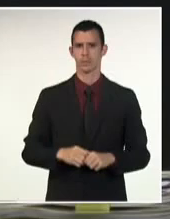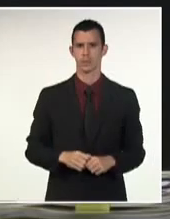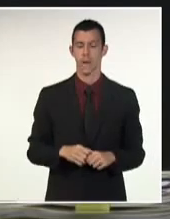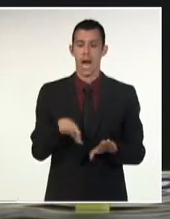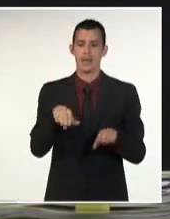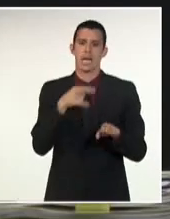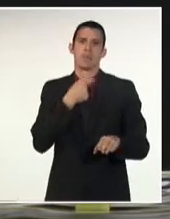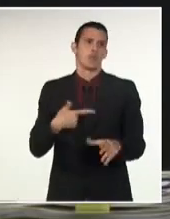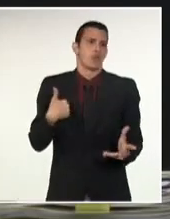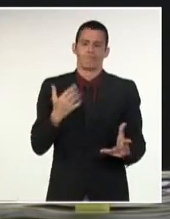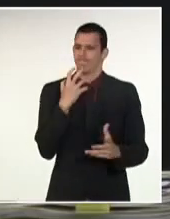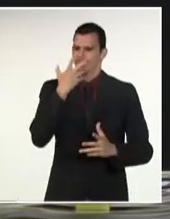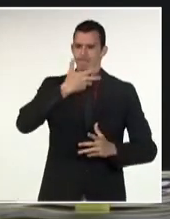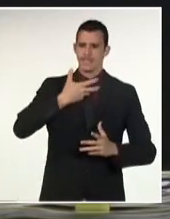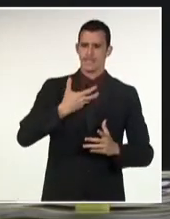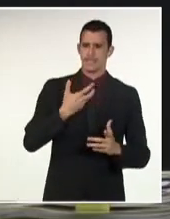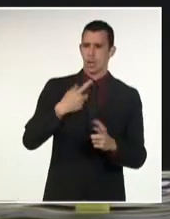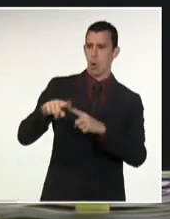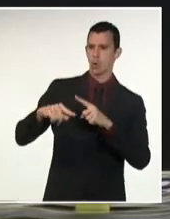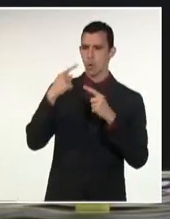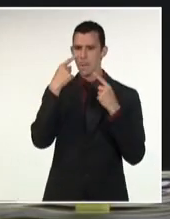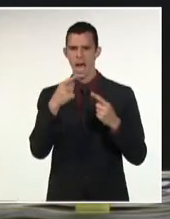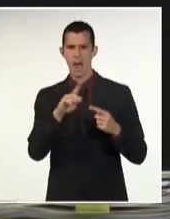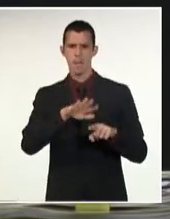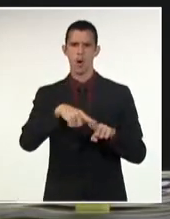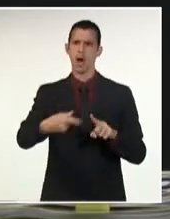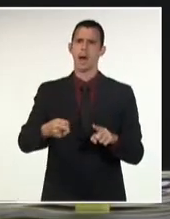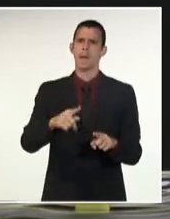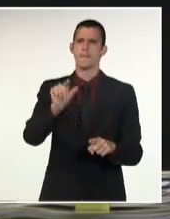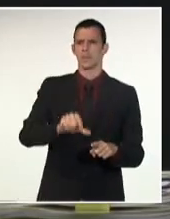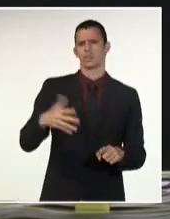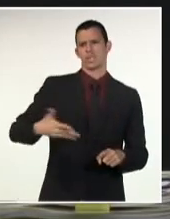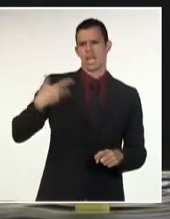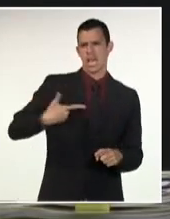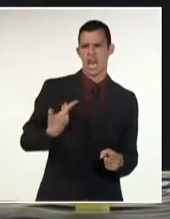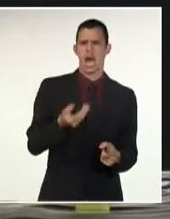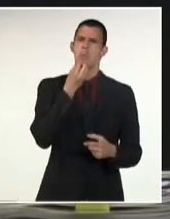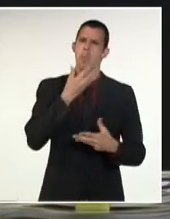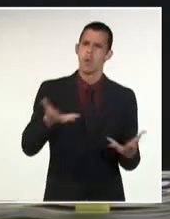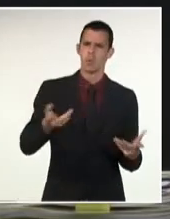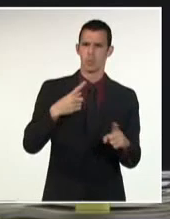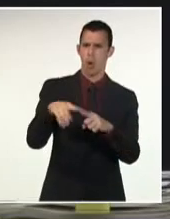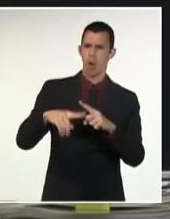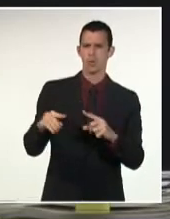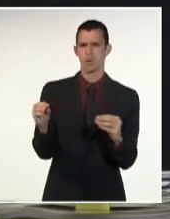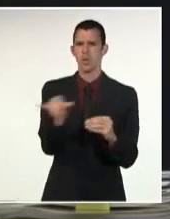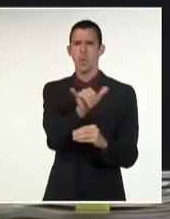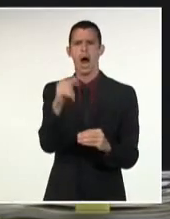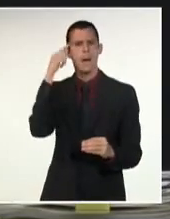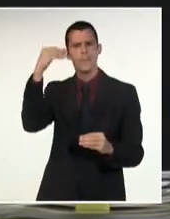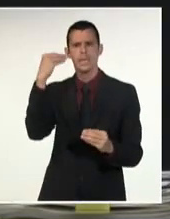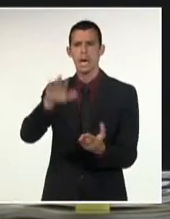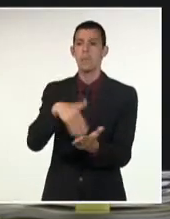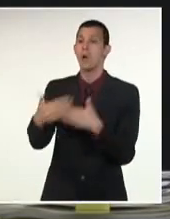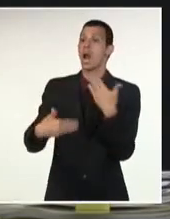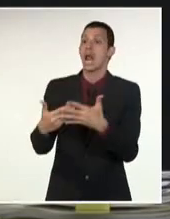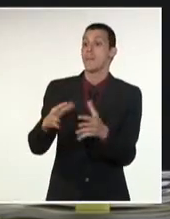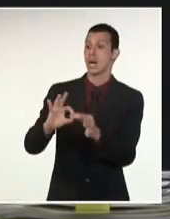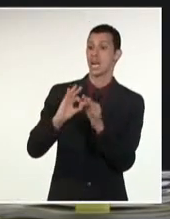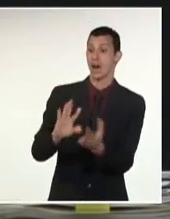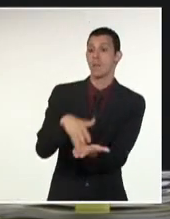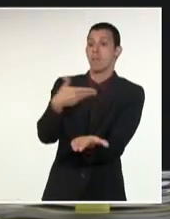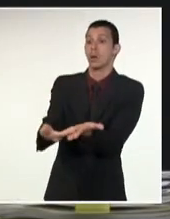disgustos ante cosas que, como bien se dijo por internet, no debieran suceder.